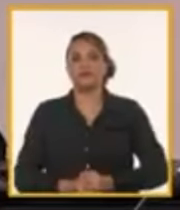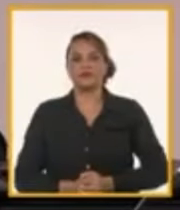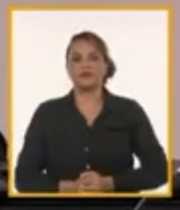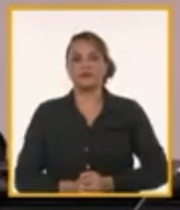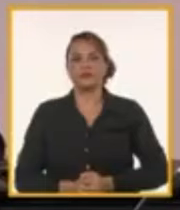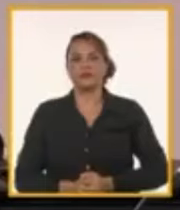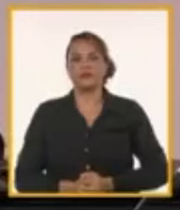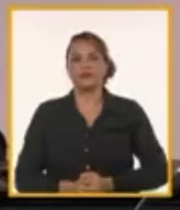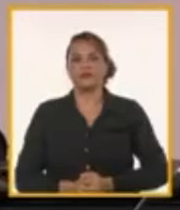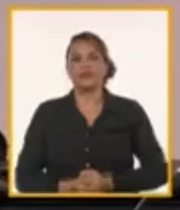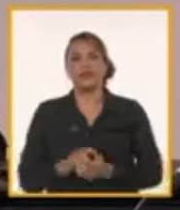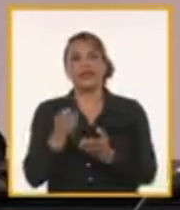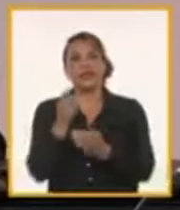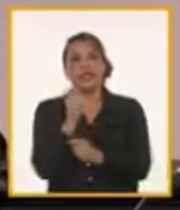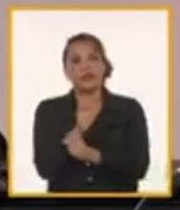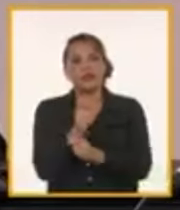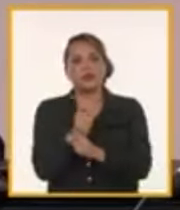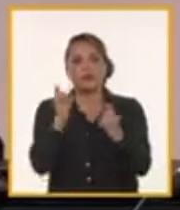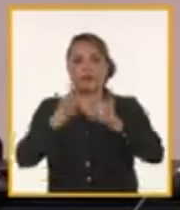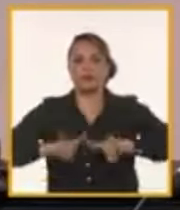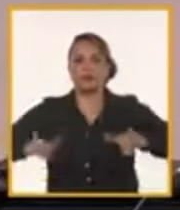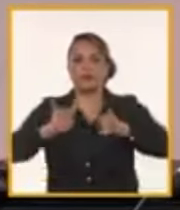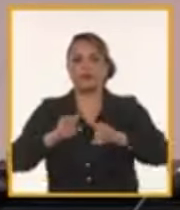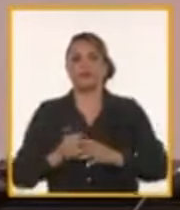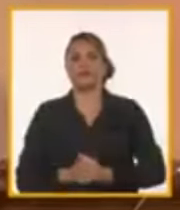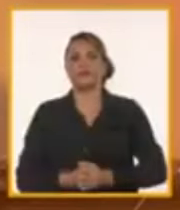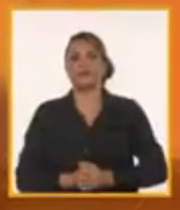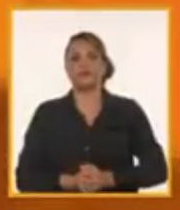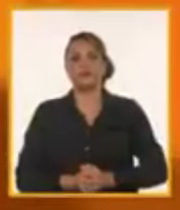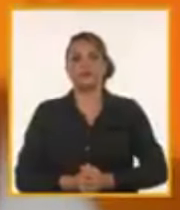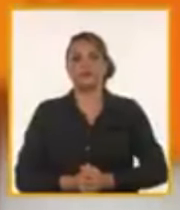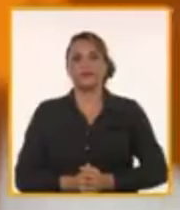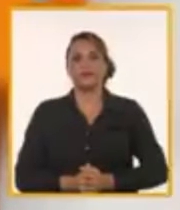educación superior cubana en su nuevo curso escolar